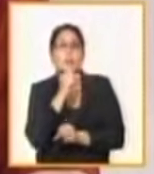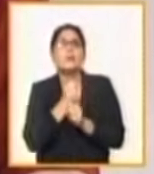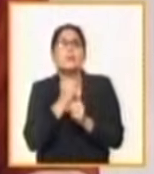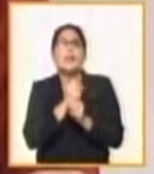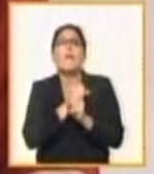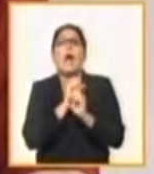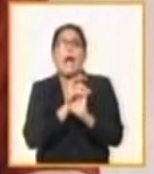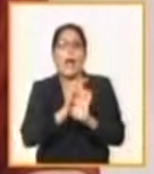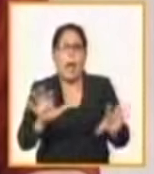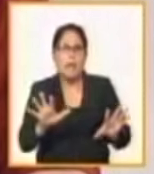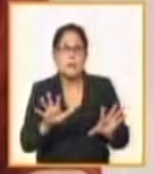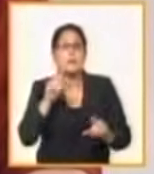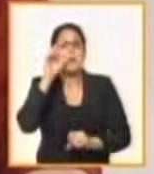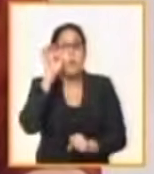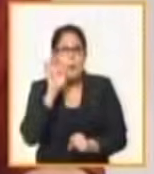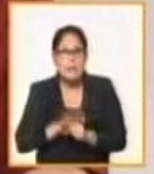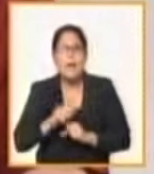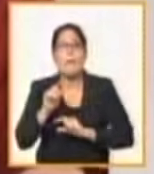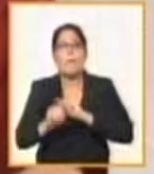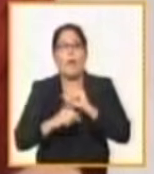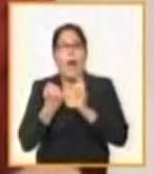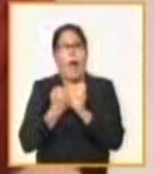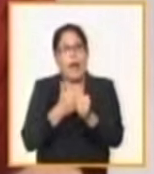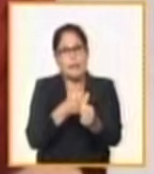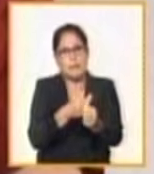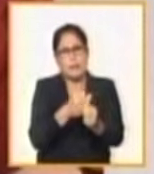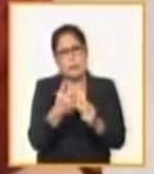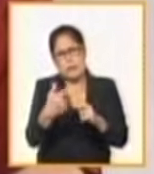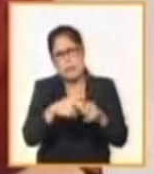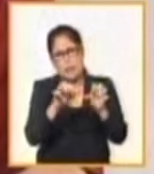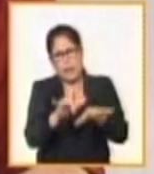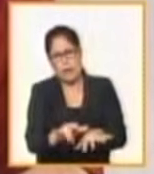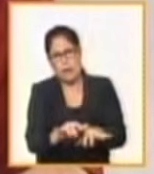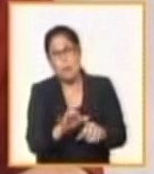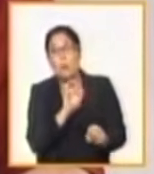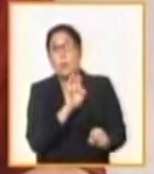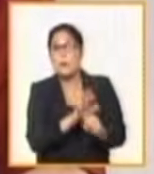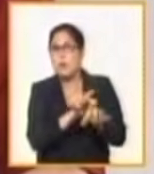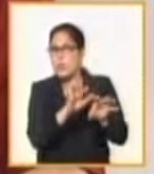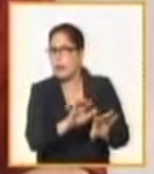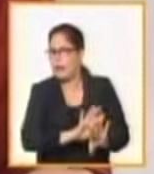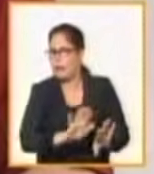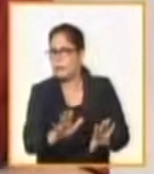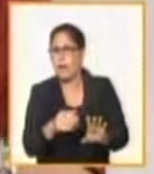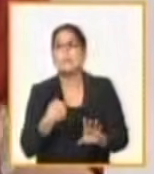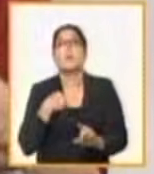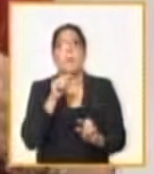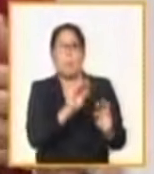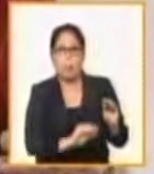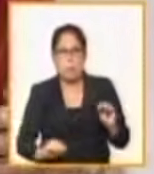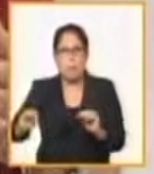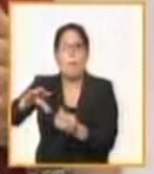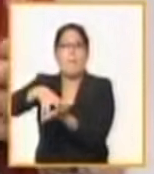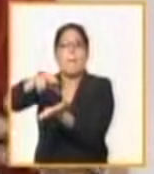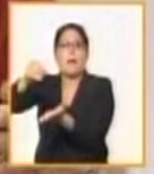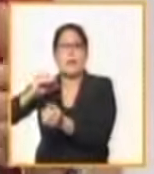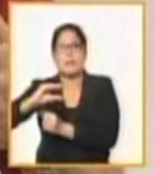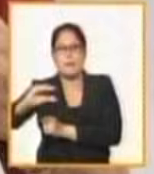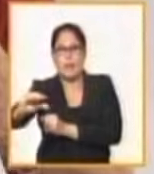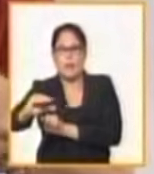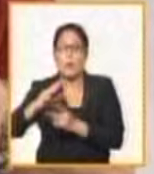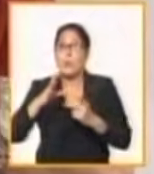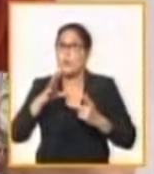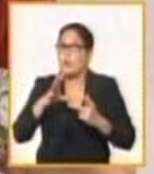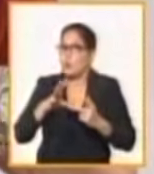Y empecé a trabajar con Argelier de asistente, de secretario, hasta que entró una secretaria, y por eso, suerte de Billy